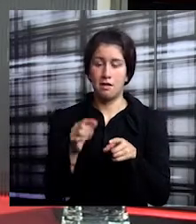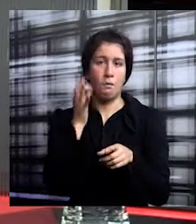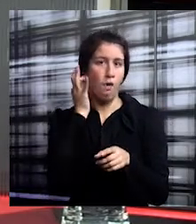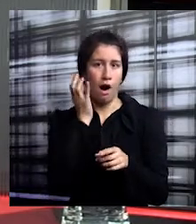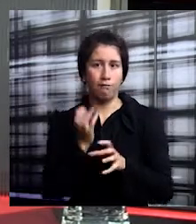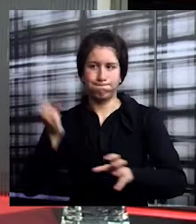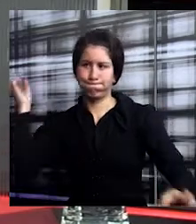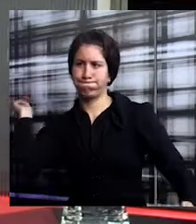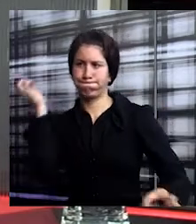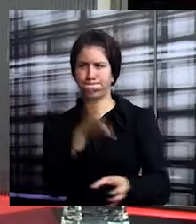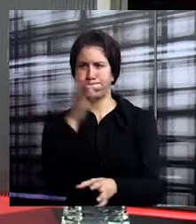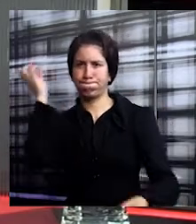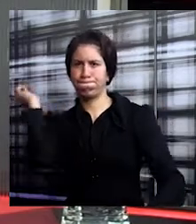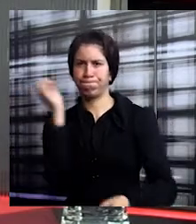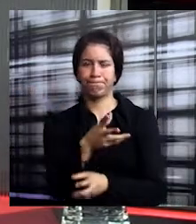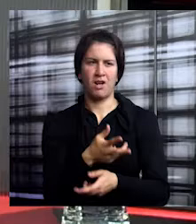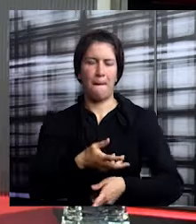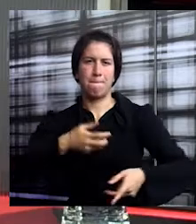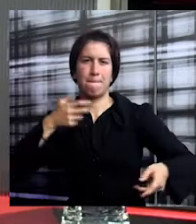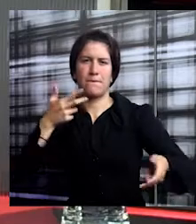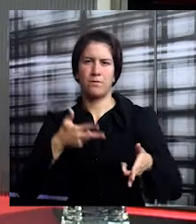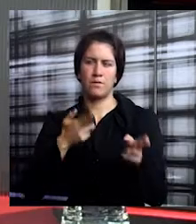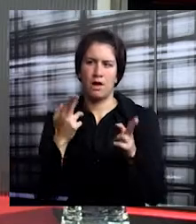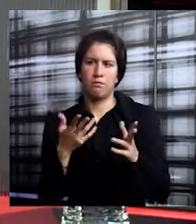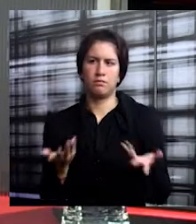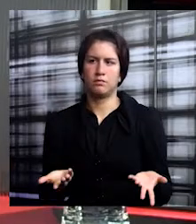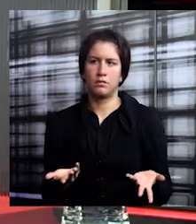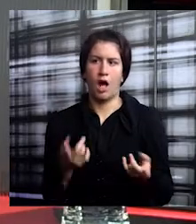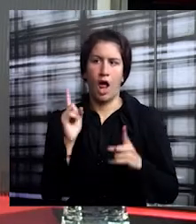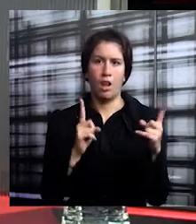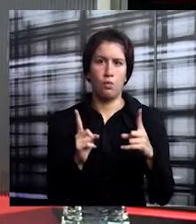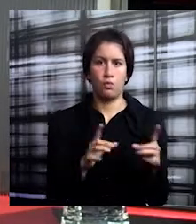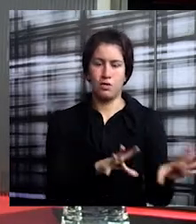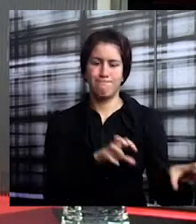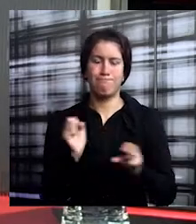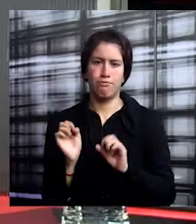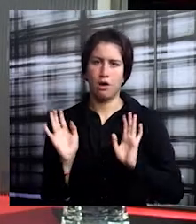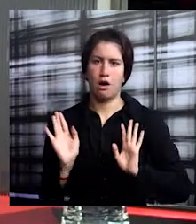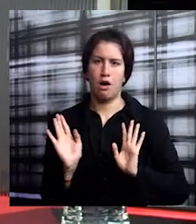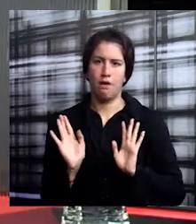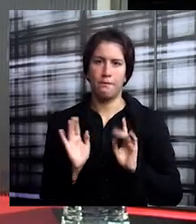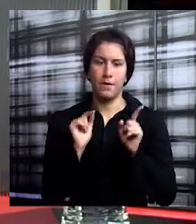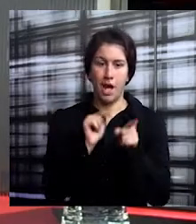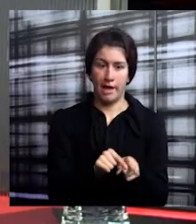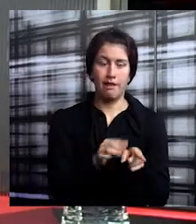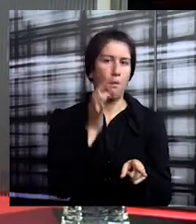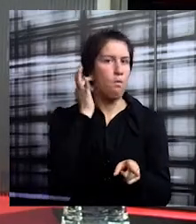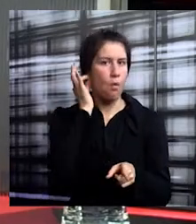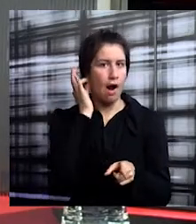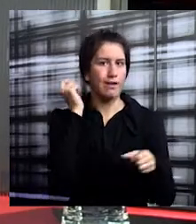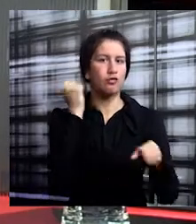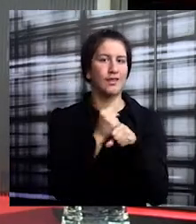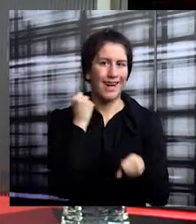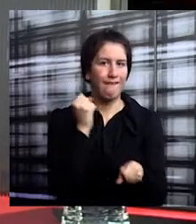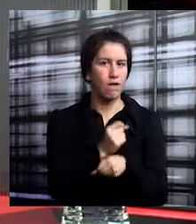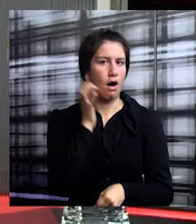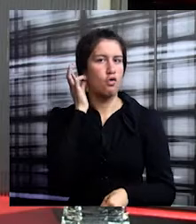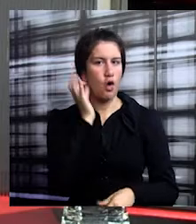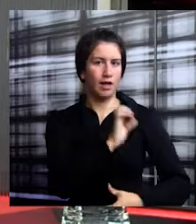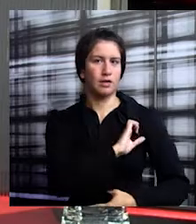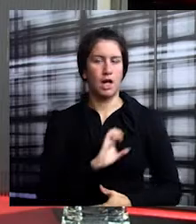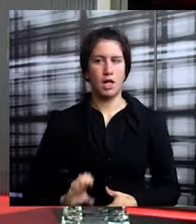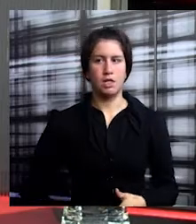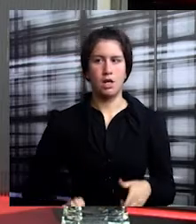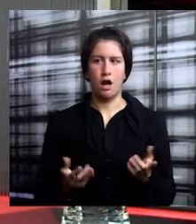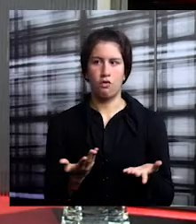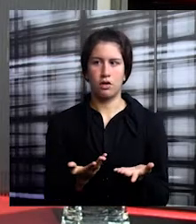Esas señoras son mujeres, son trabajadoras del Estado. Como mujeres y trabajadoras del Estado, están